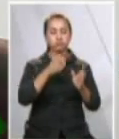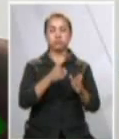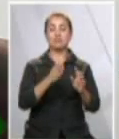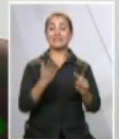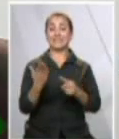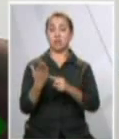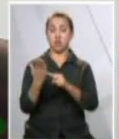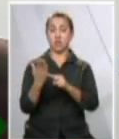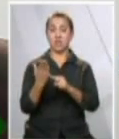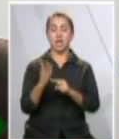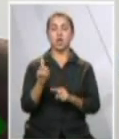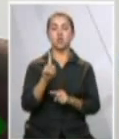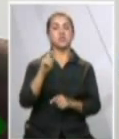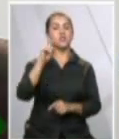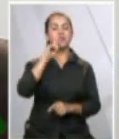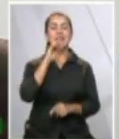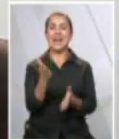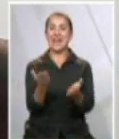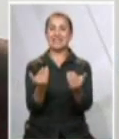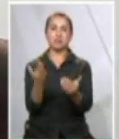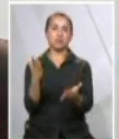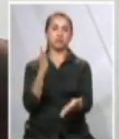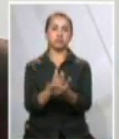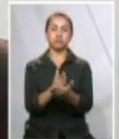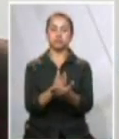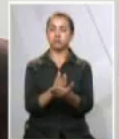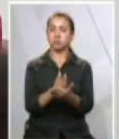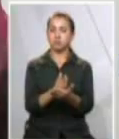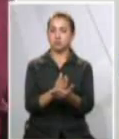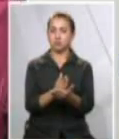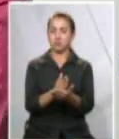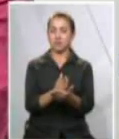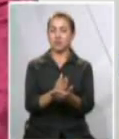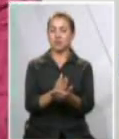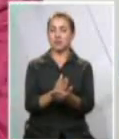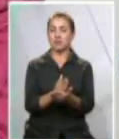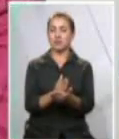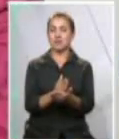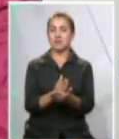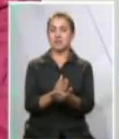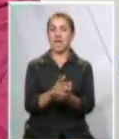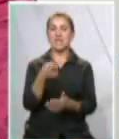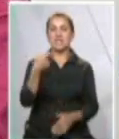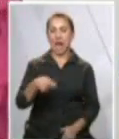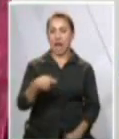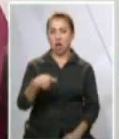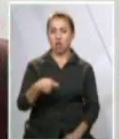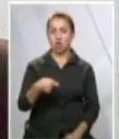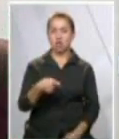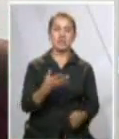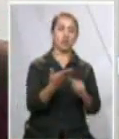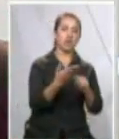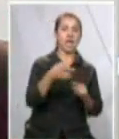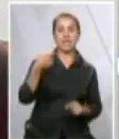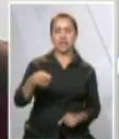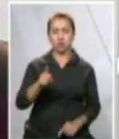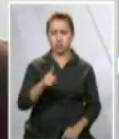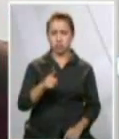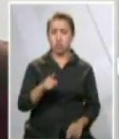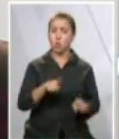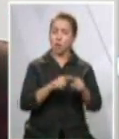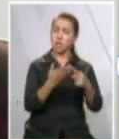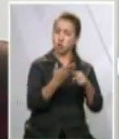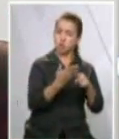la tecnología no es sinónimo necesariamente de que sea oneroso o caro. Hay tecnologías de muy